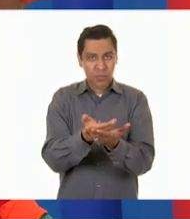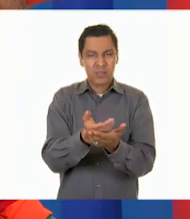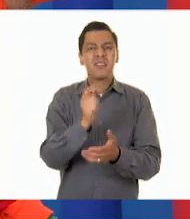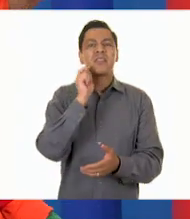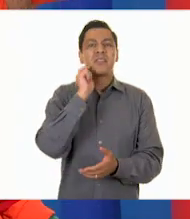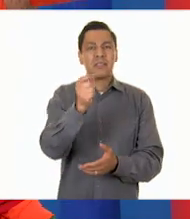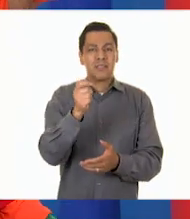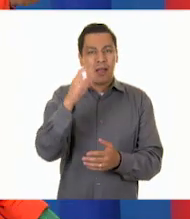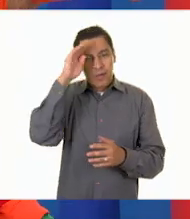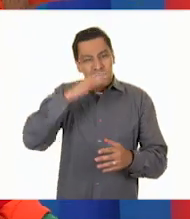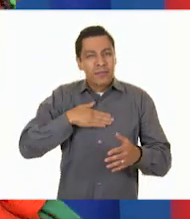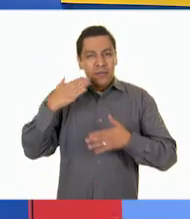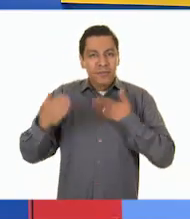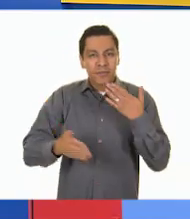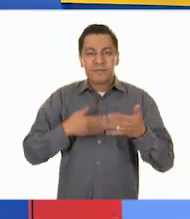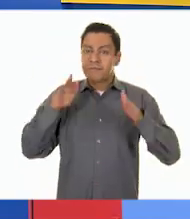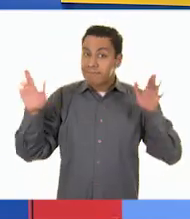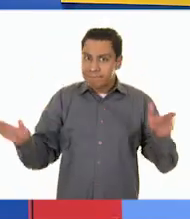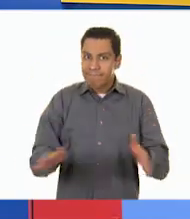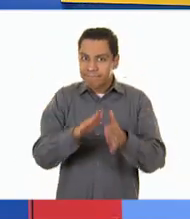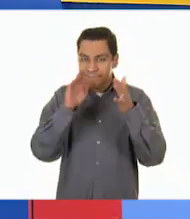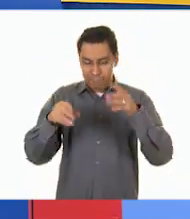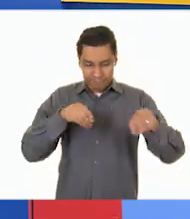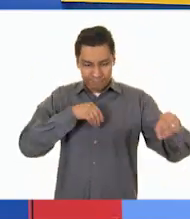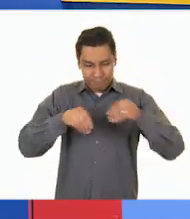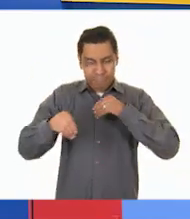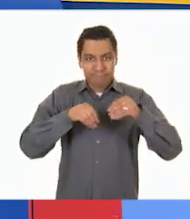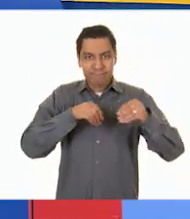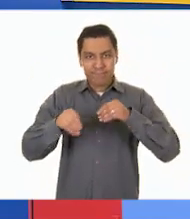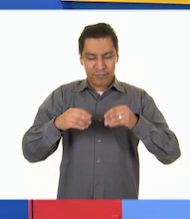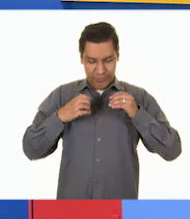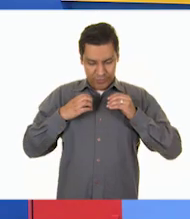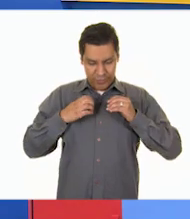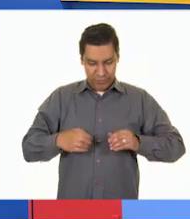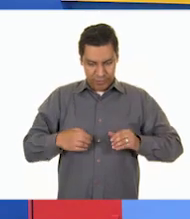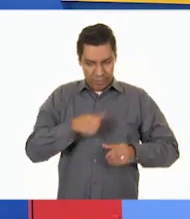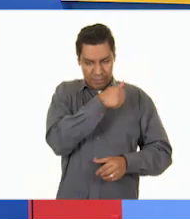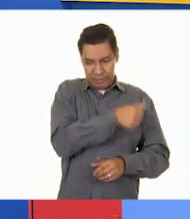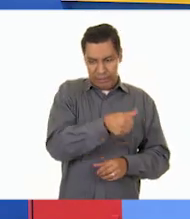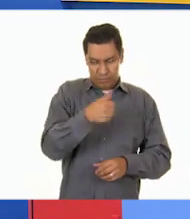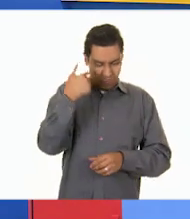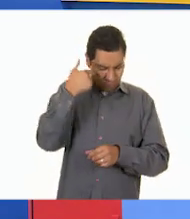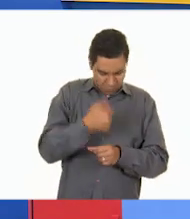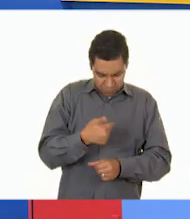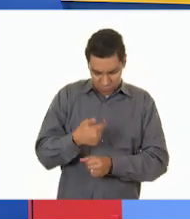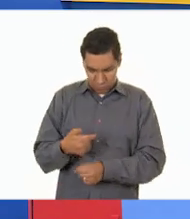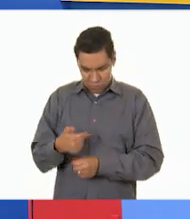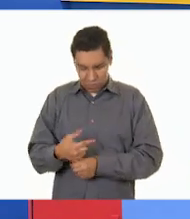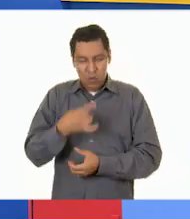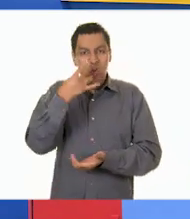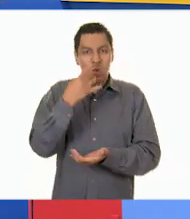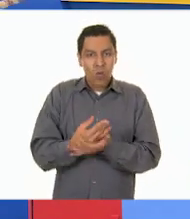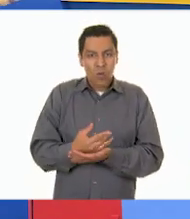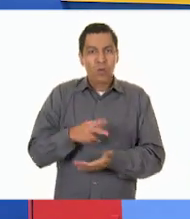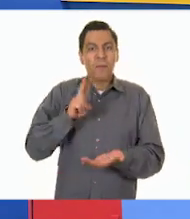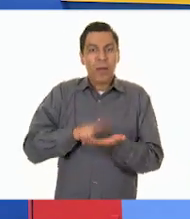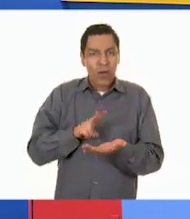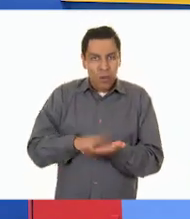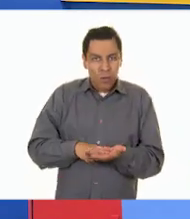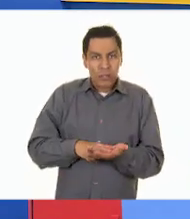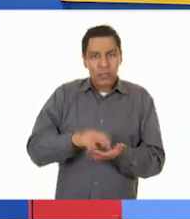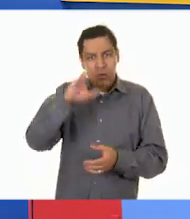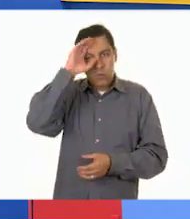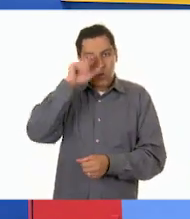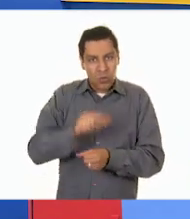una forma divertida de favorecer el proceso de integración de la corporeidad pues es de suma importancia que en el trayecto formativo